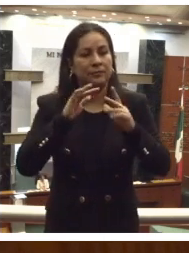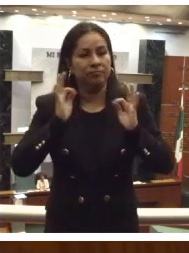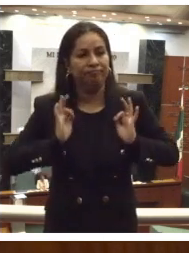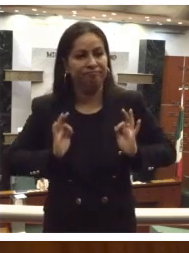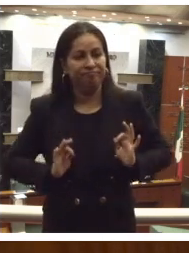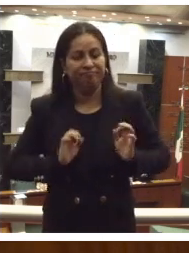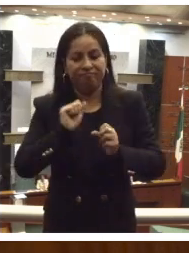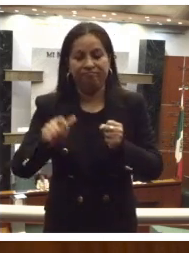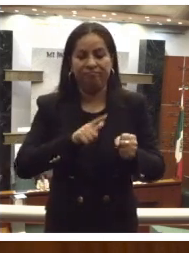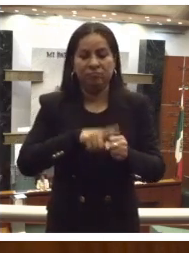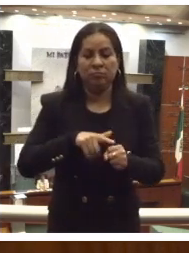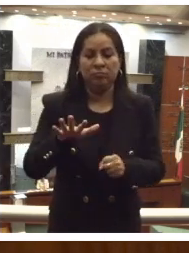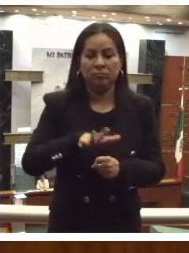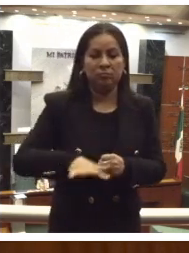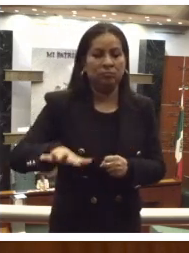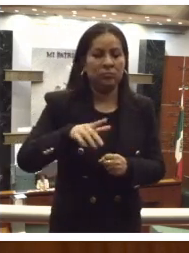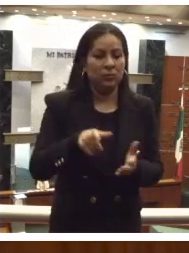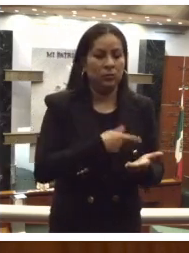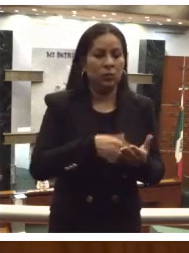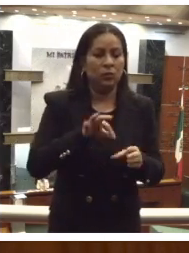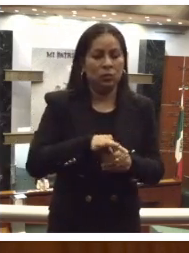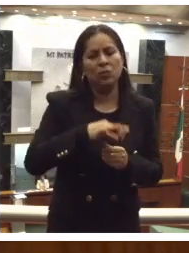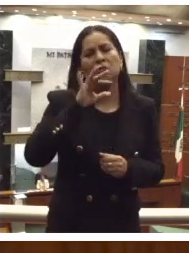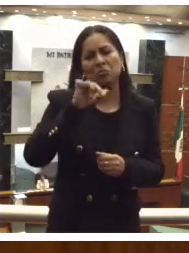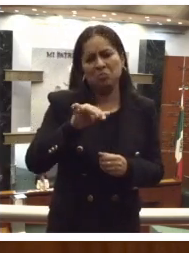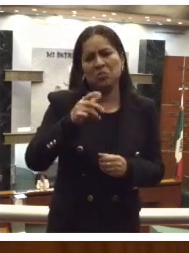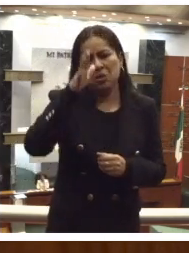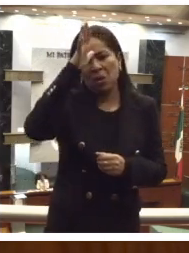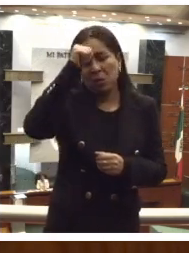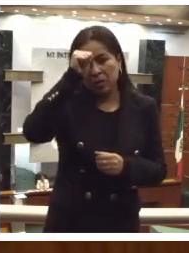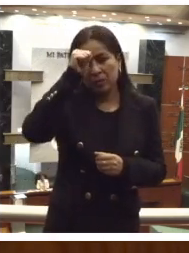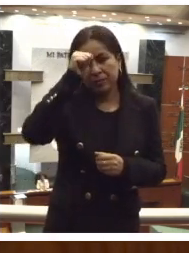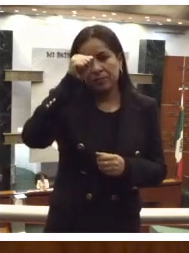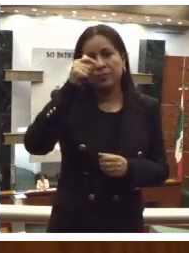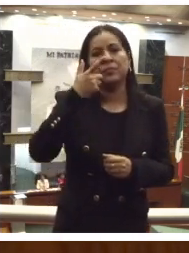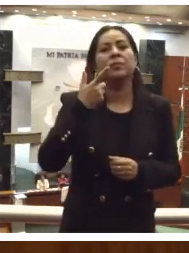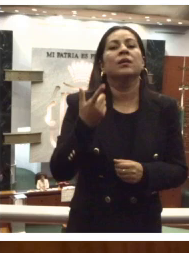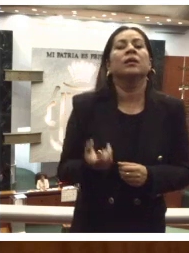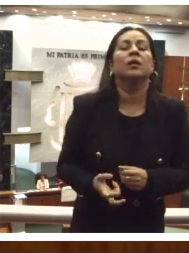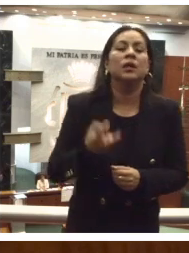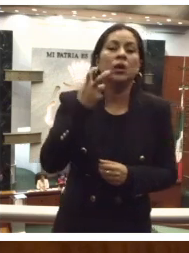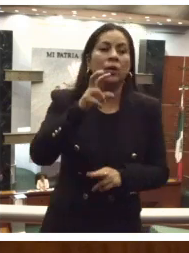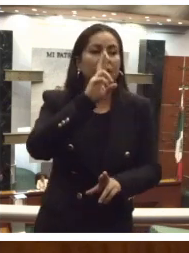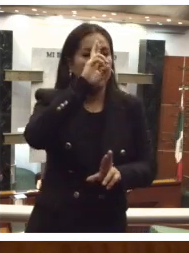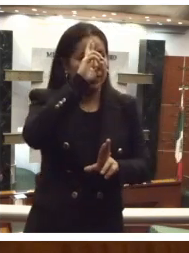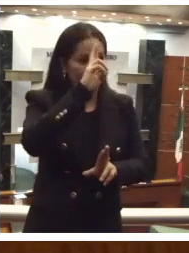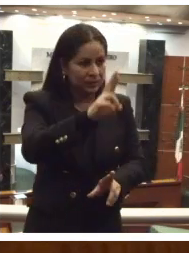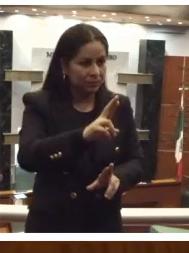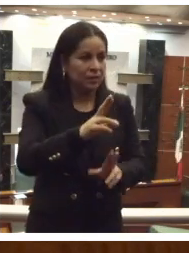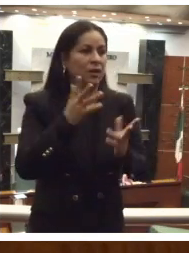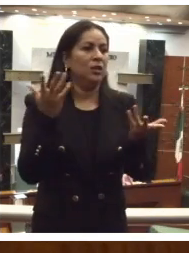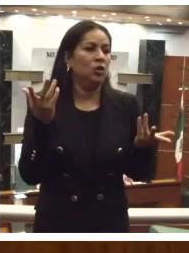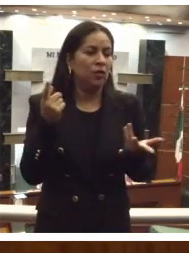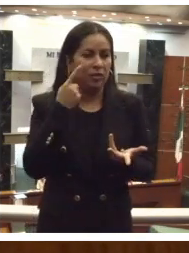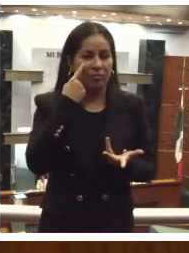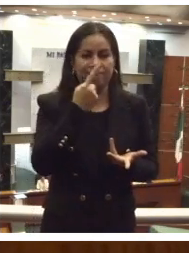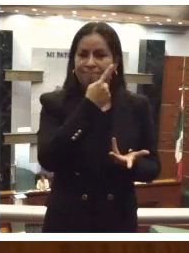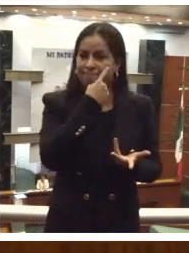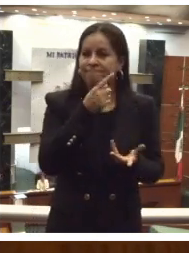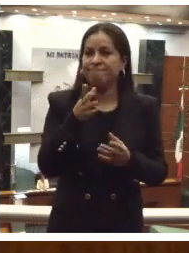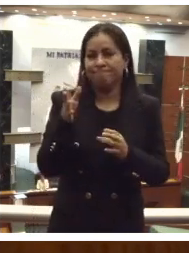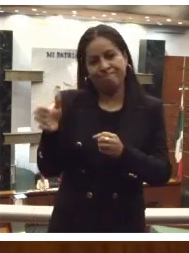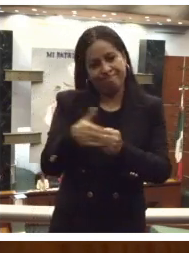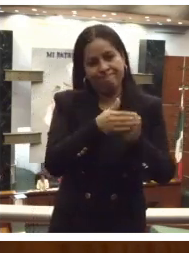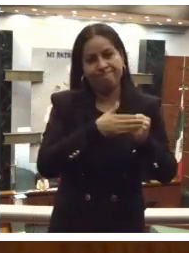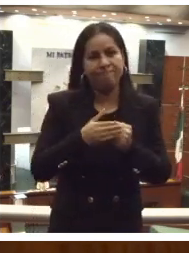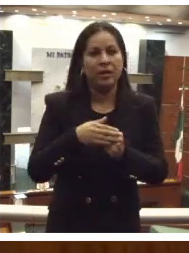la sociedad. Nuestro voto, por supuesto, será a favor. Y con el respeto y altura de miras, les